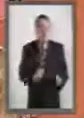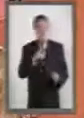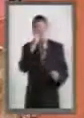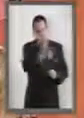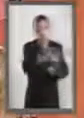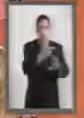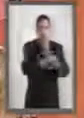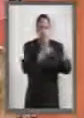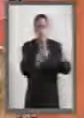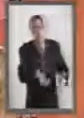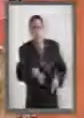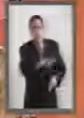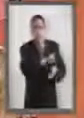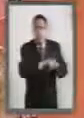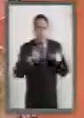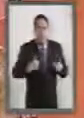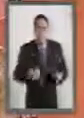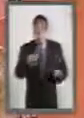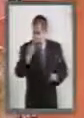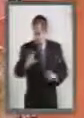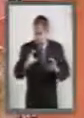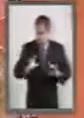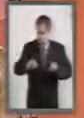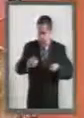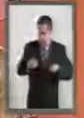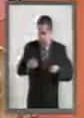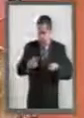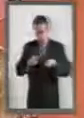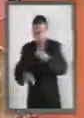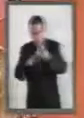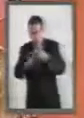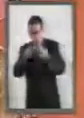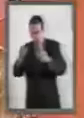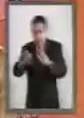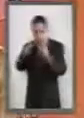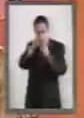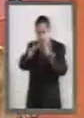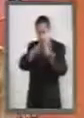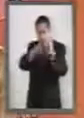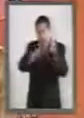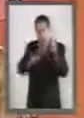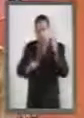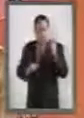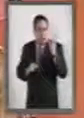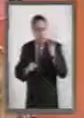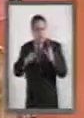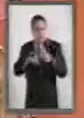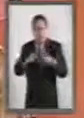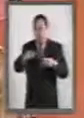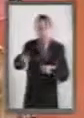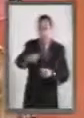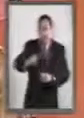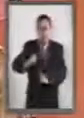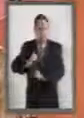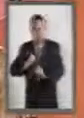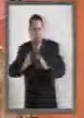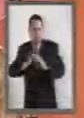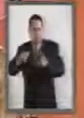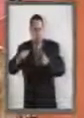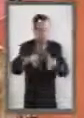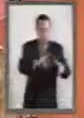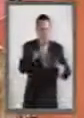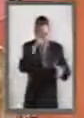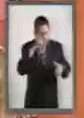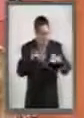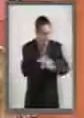afecten los derechos humanos de población civil. Y el tercer objetivo es que el despliegue de Fuerzas Armadas para